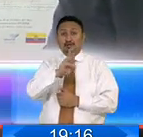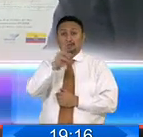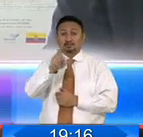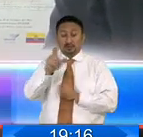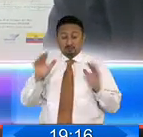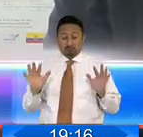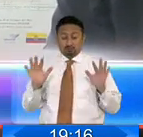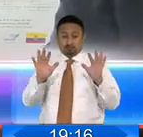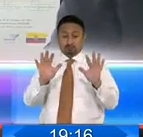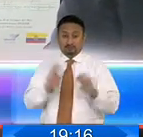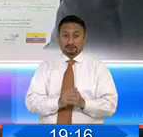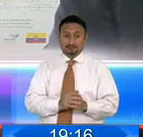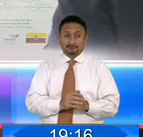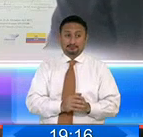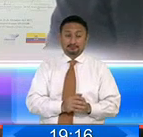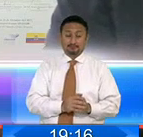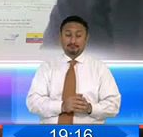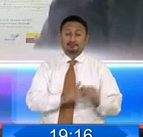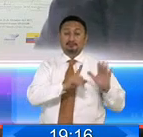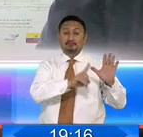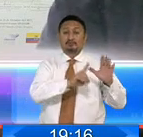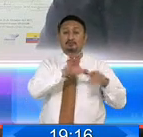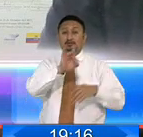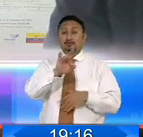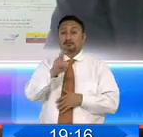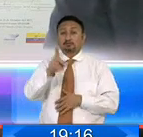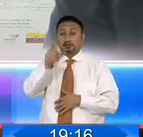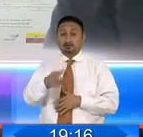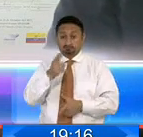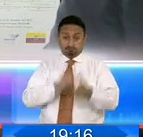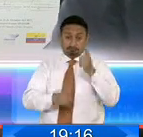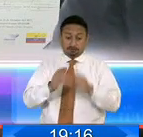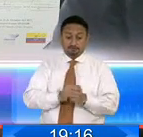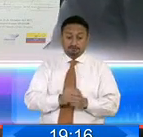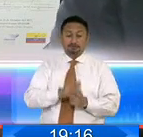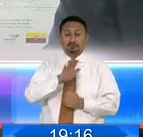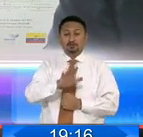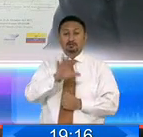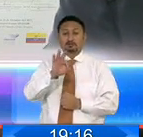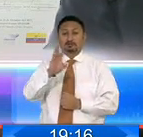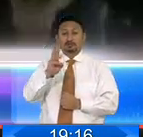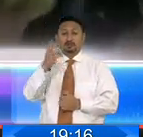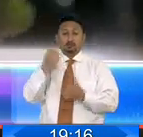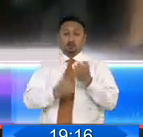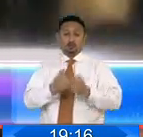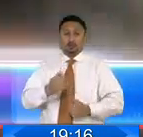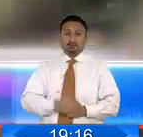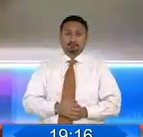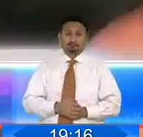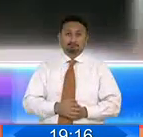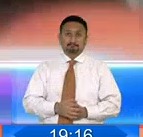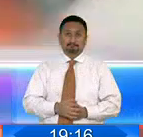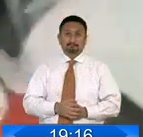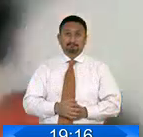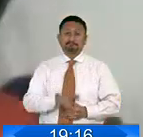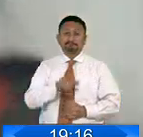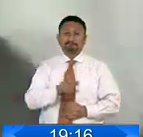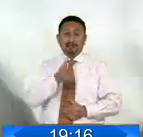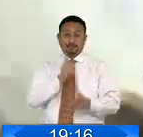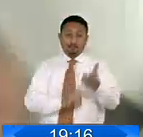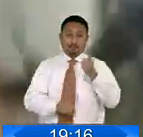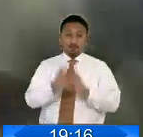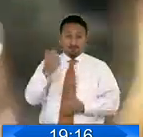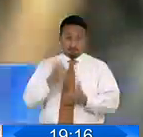aglomeraciones 682 elevadores y 596 escándalos en cuanto al tema de elevadores y